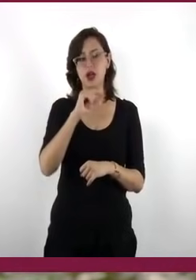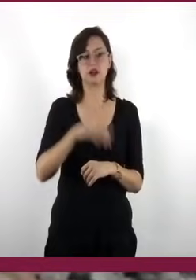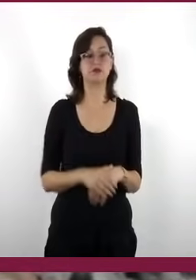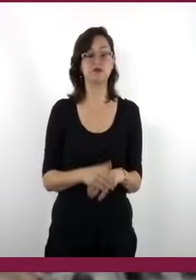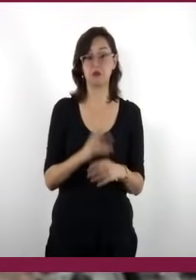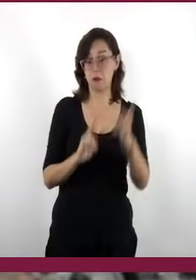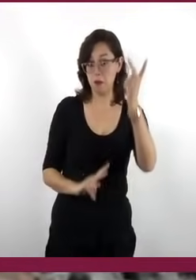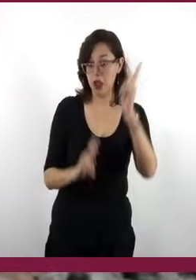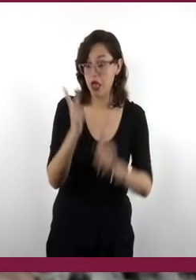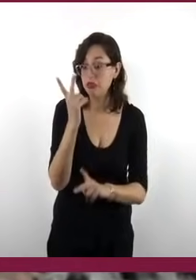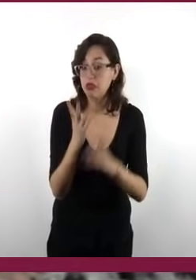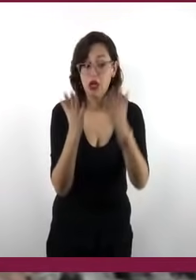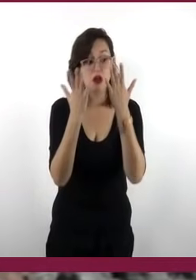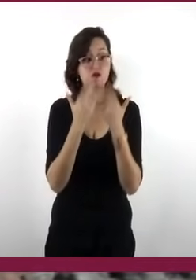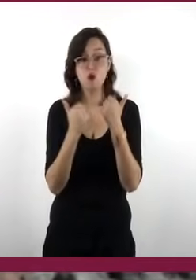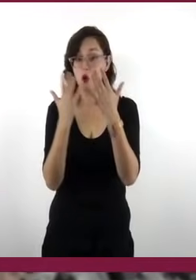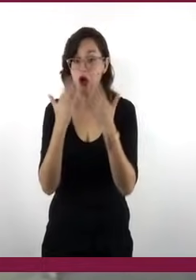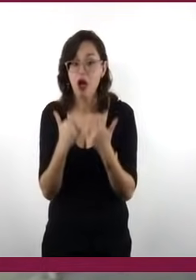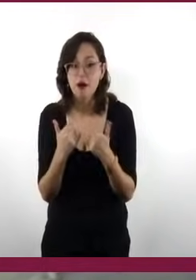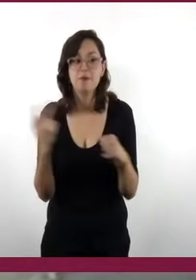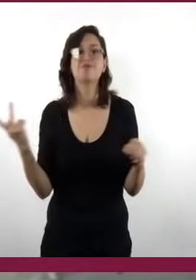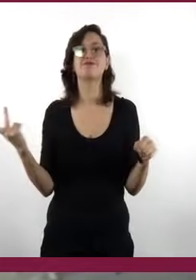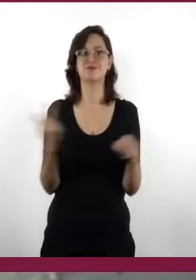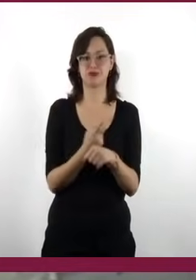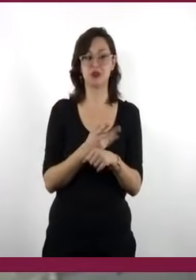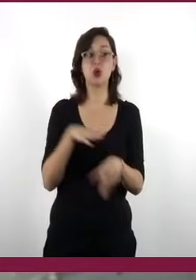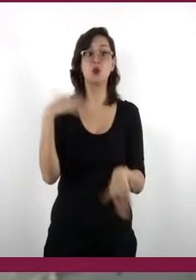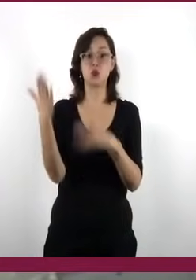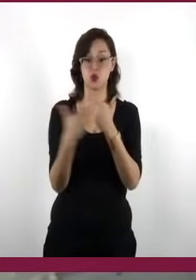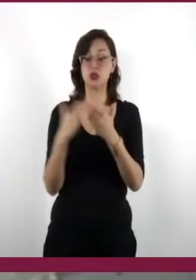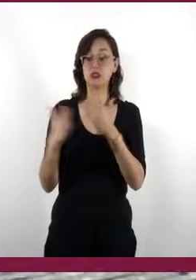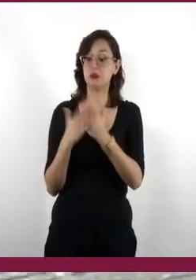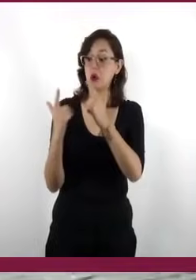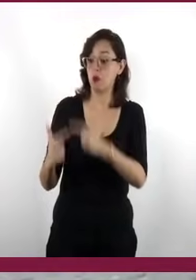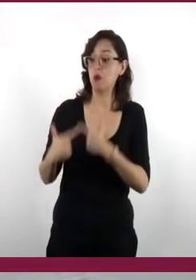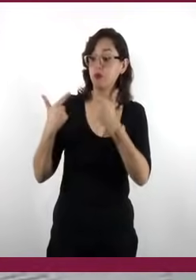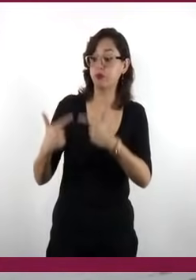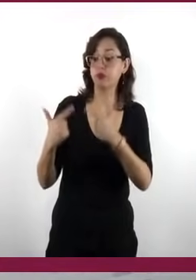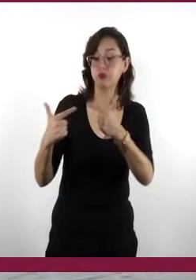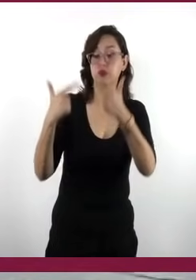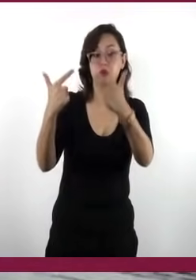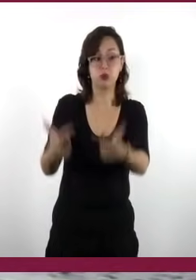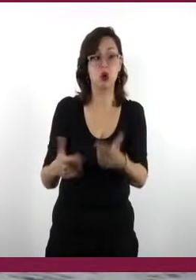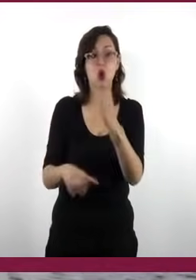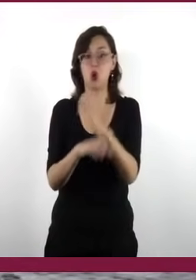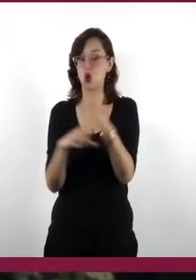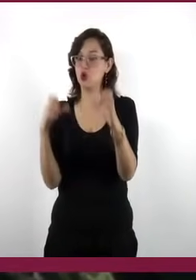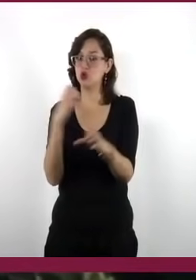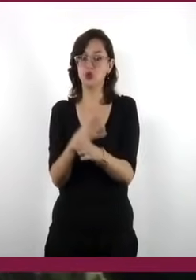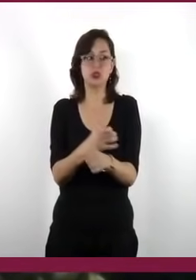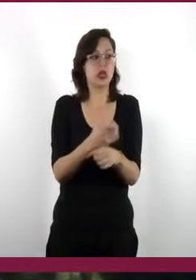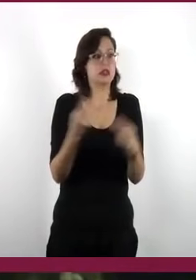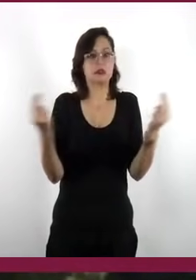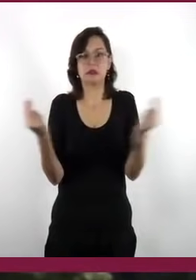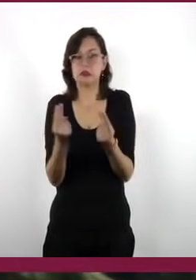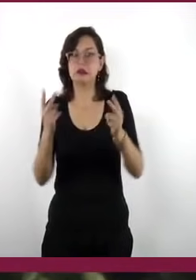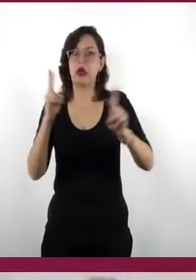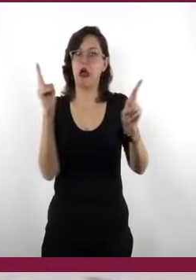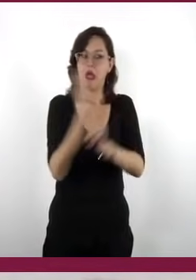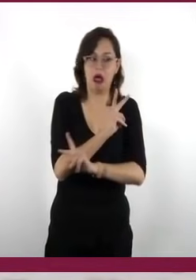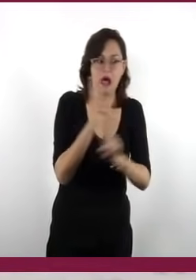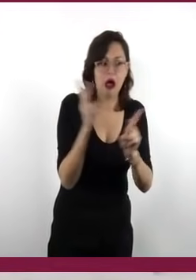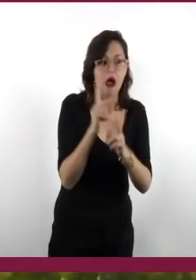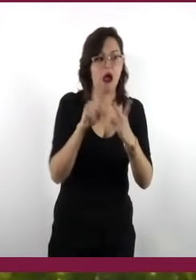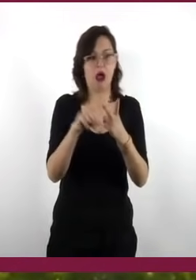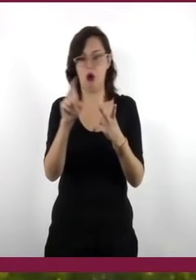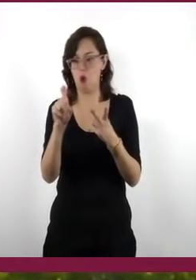los seres humanos aumentan la posibilidad de que las generaciones futuras no cuenten con bienes indispensables, como oxígeno,